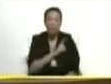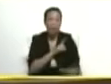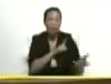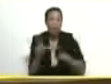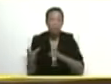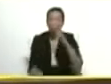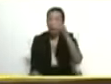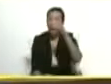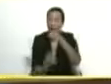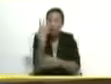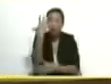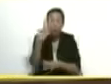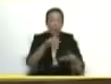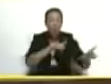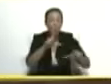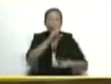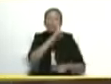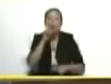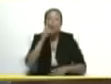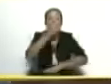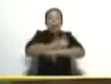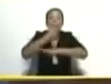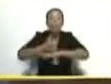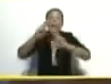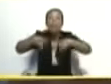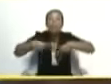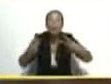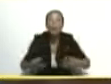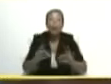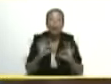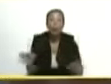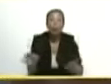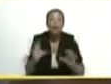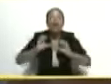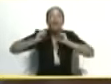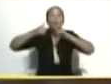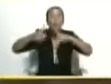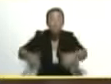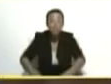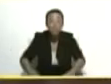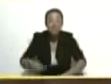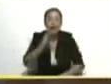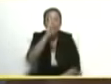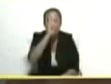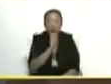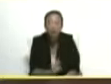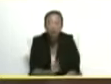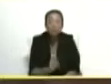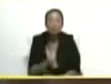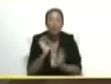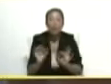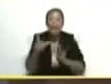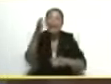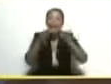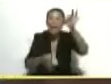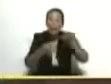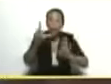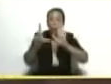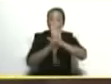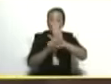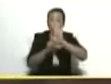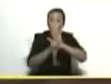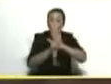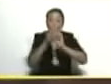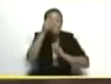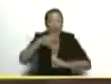instalarse, nombrar sus autoridades e iniciar el año legislativo para